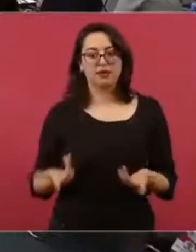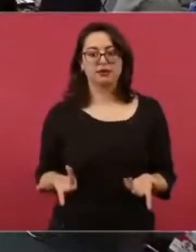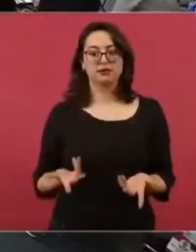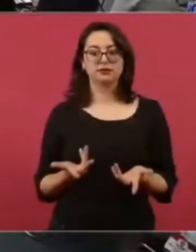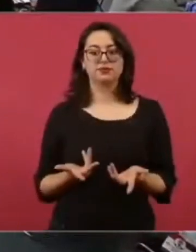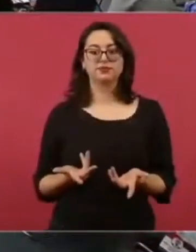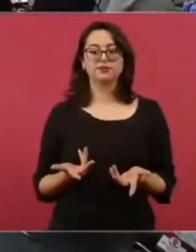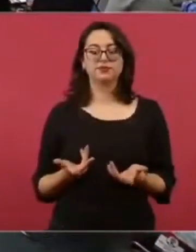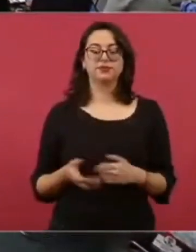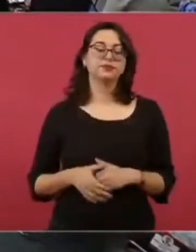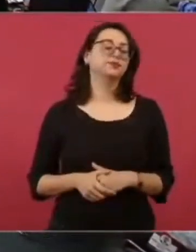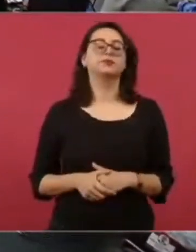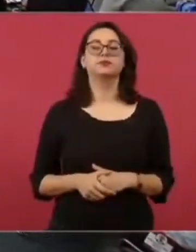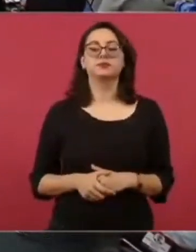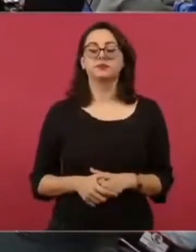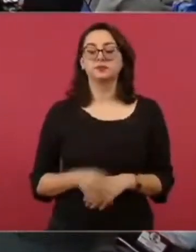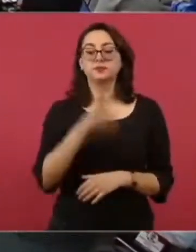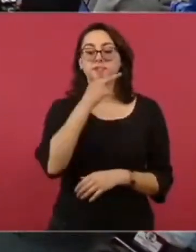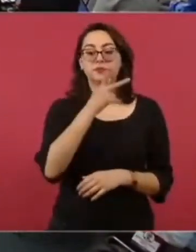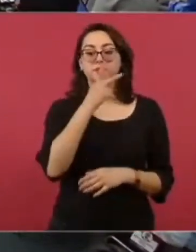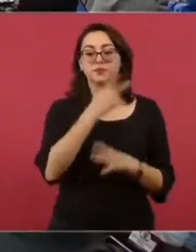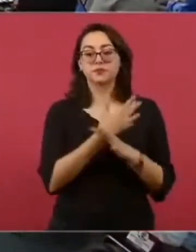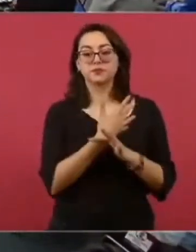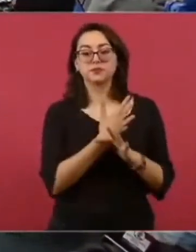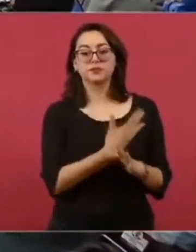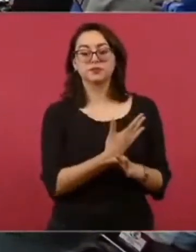hospedaje. El papá dice,